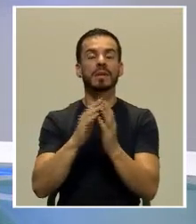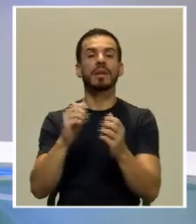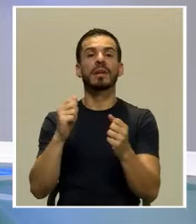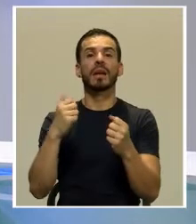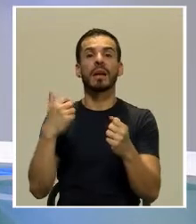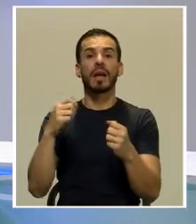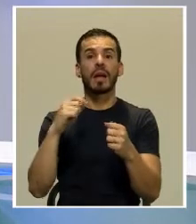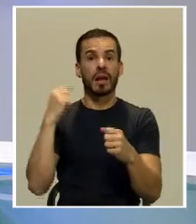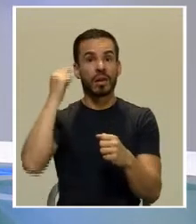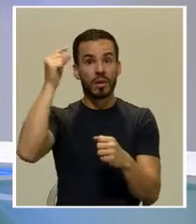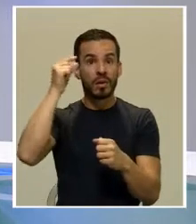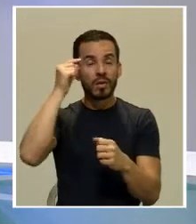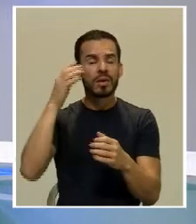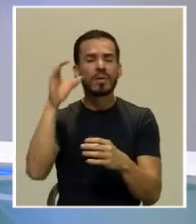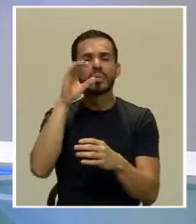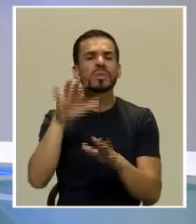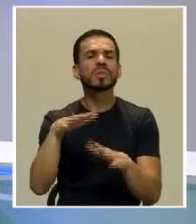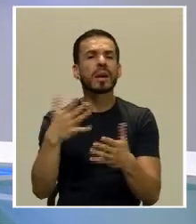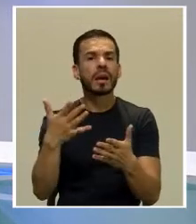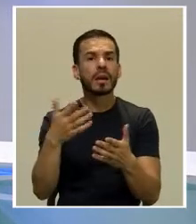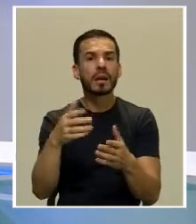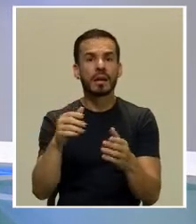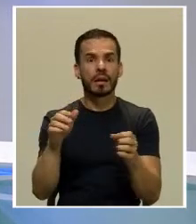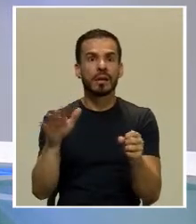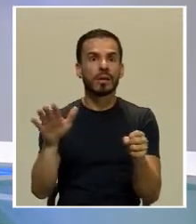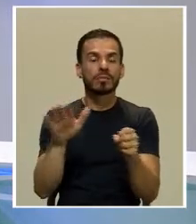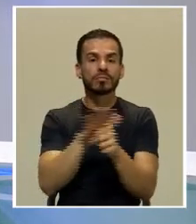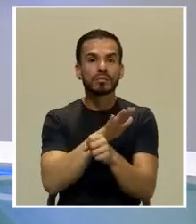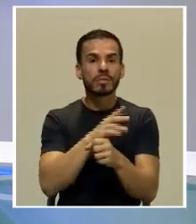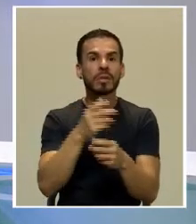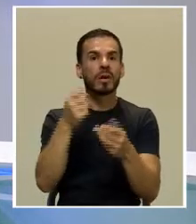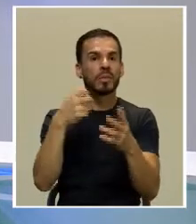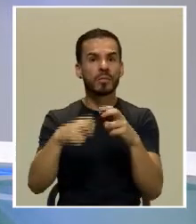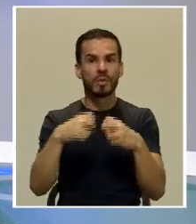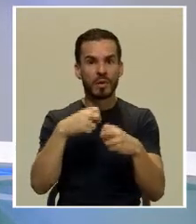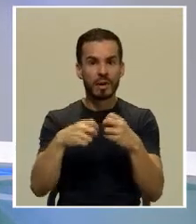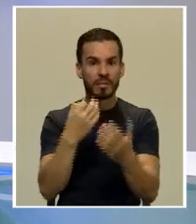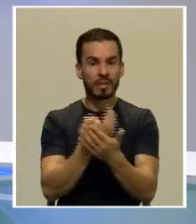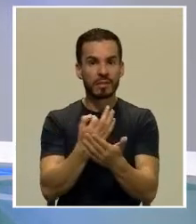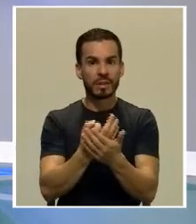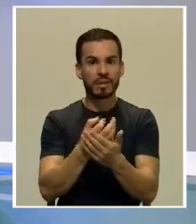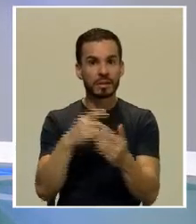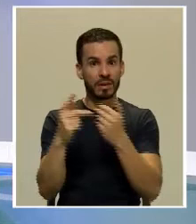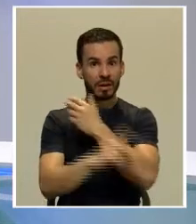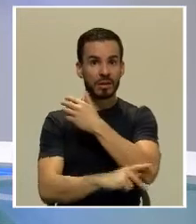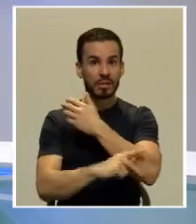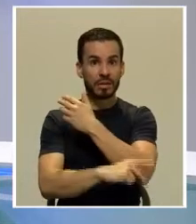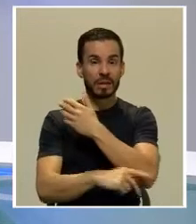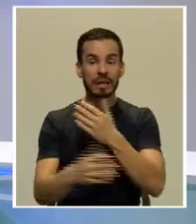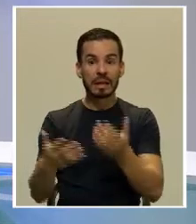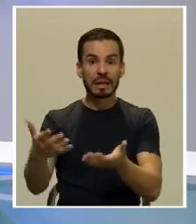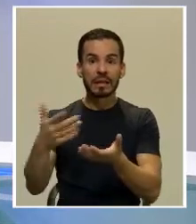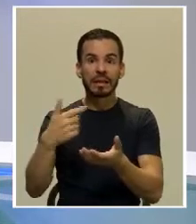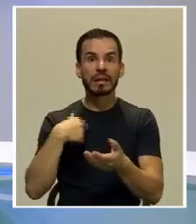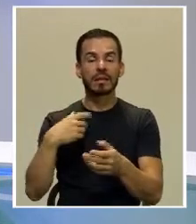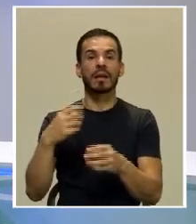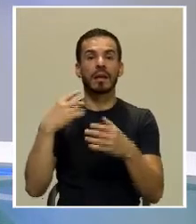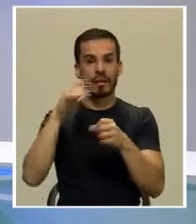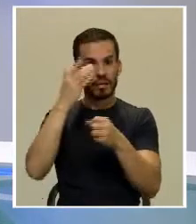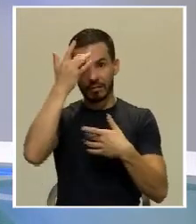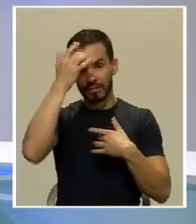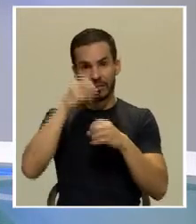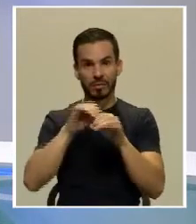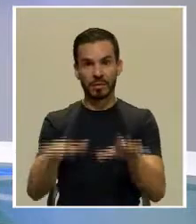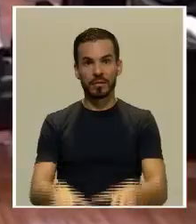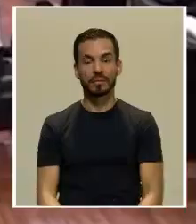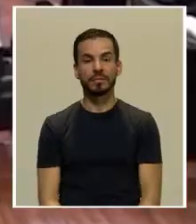Poder Ejecutivo, que busca solventar los problemas financieros del país que acarrió la pandemia.